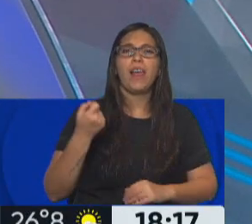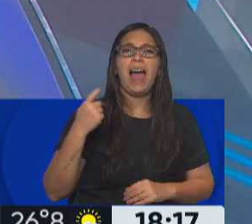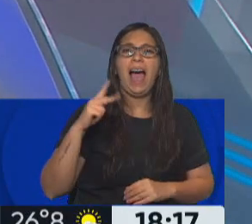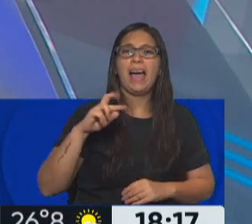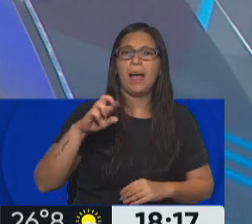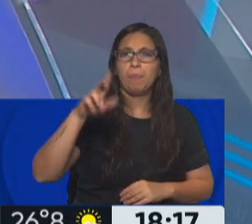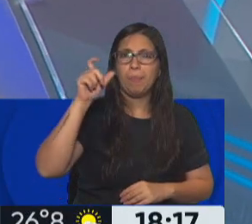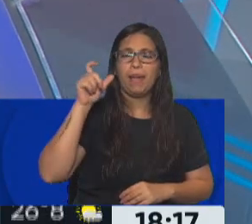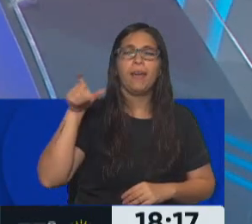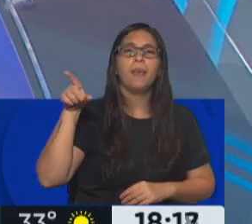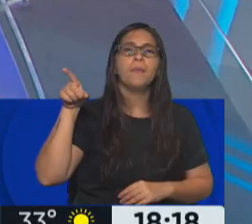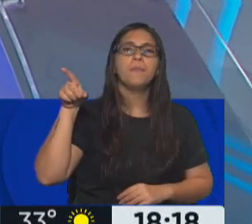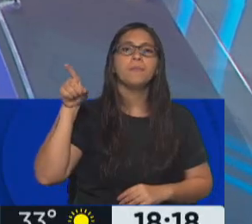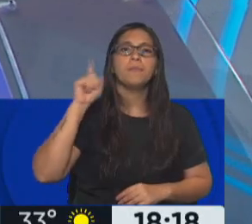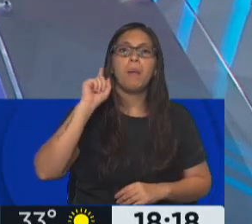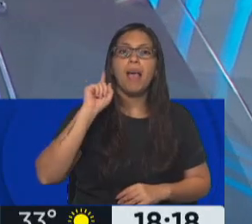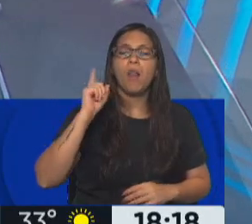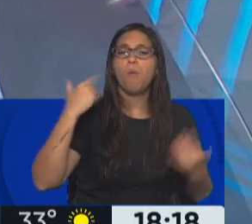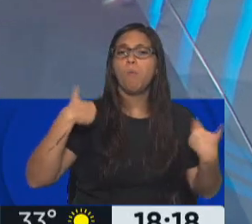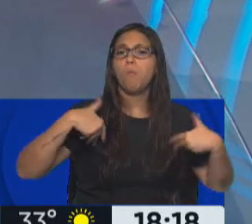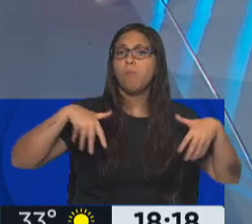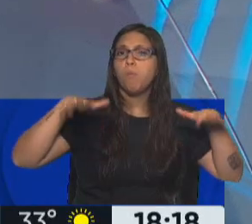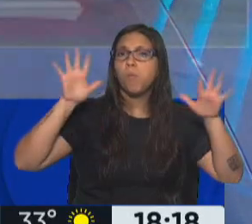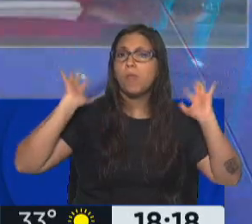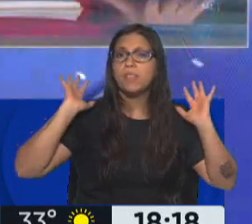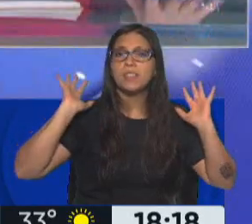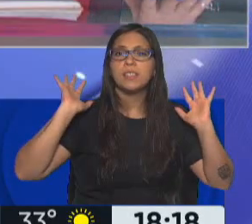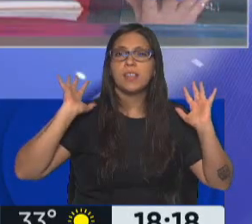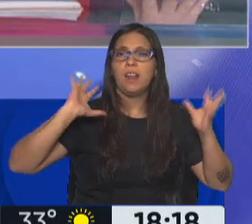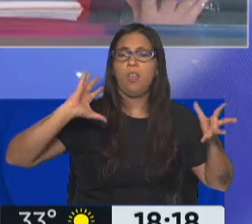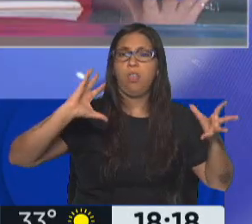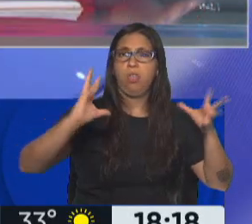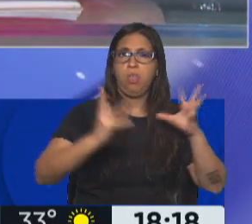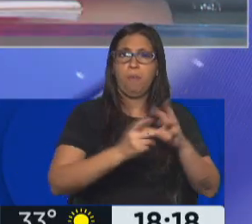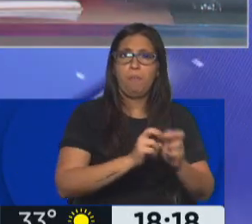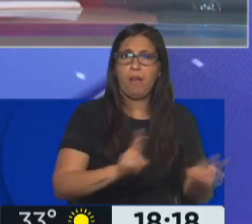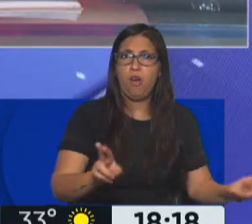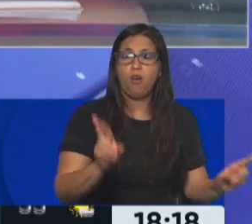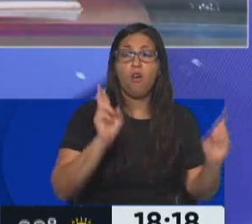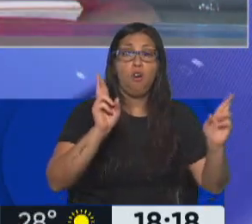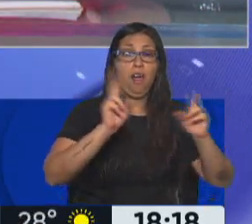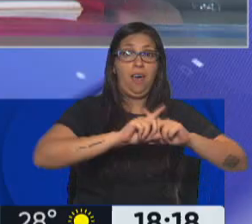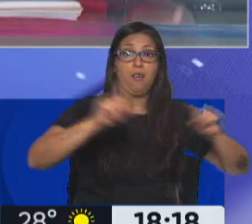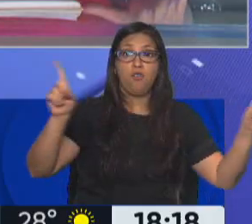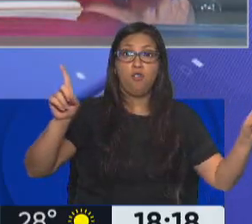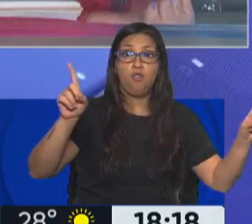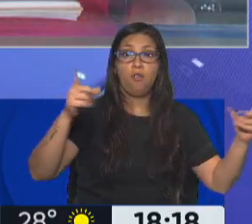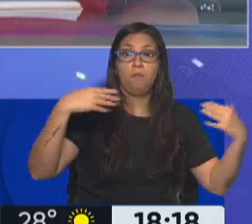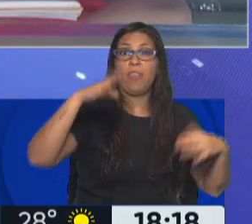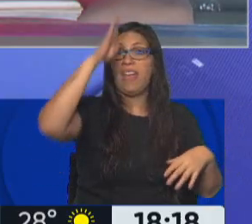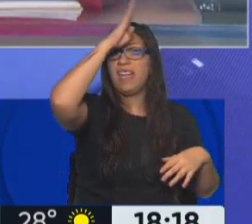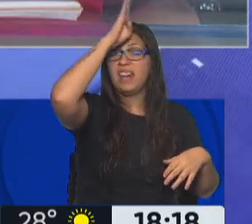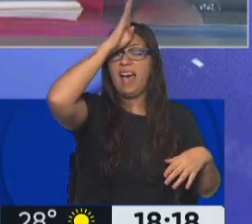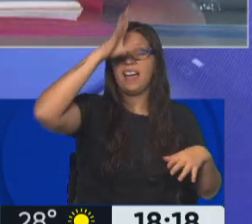o puede suceder también que termine todo de una manera más catastrófica, esperemos que no, como sucedió en Irak, o sea, con una guerra